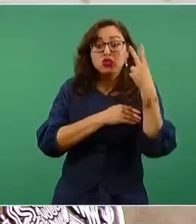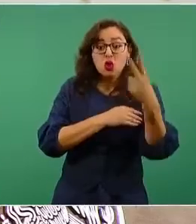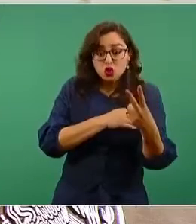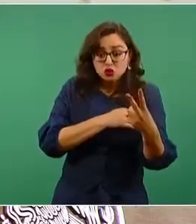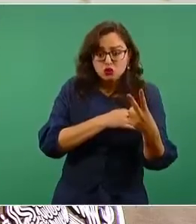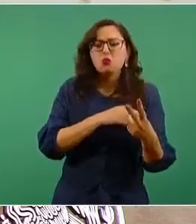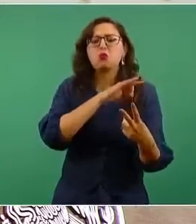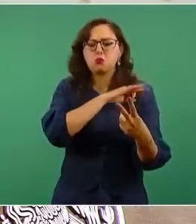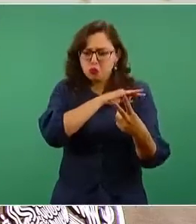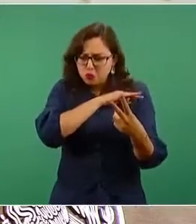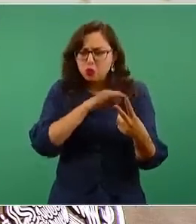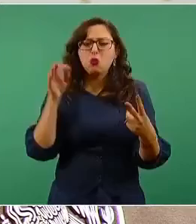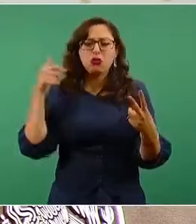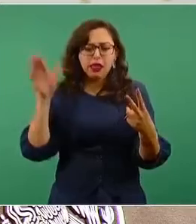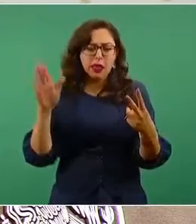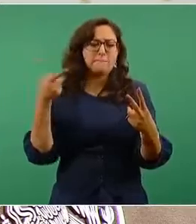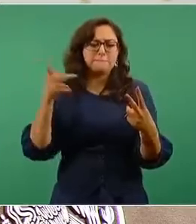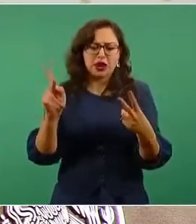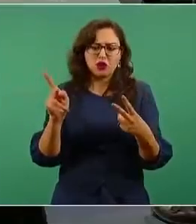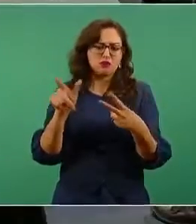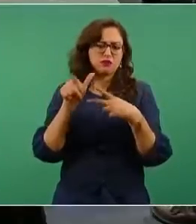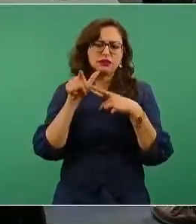en esos términos. ¿Cuánto te ahorras?